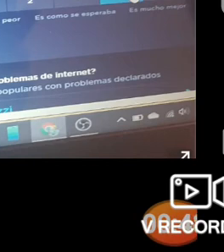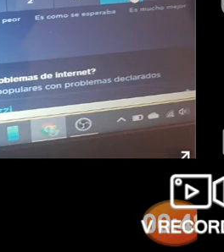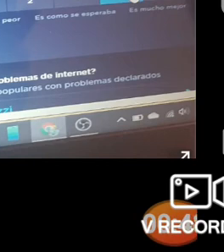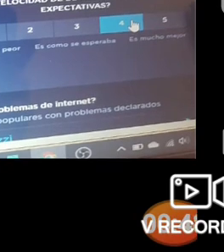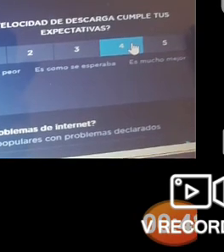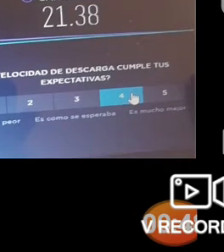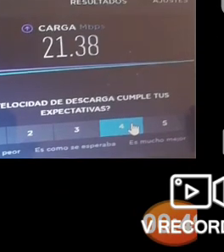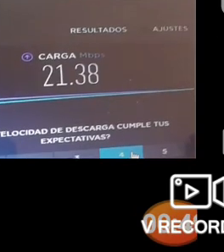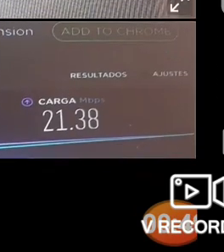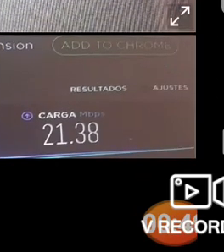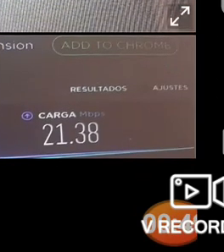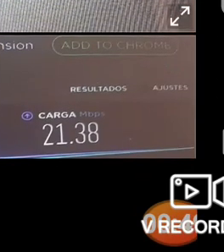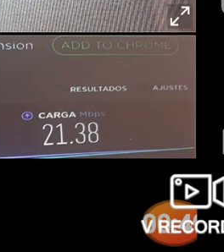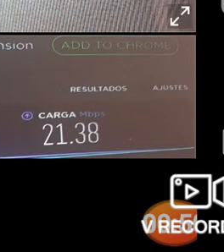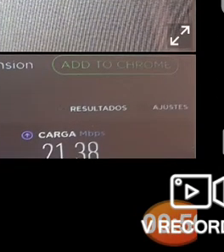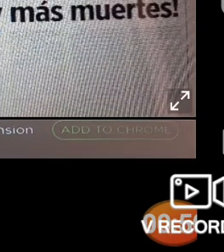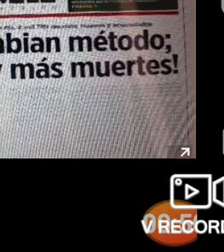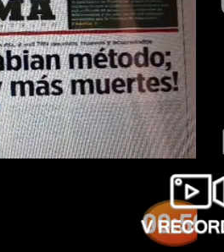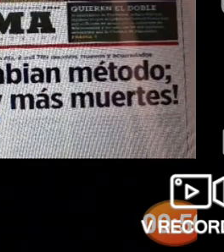2.789 muertes.